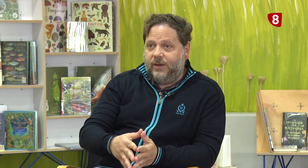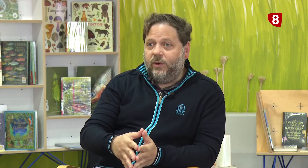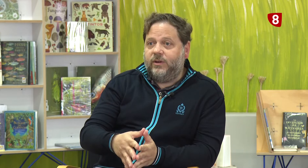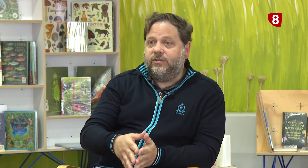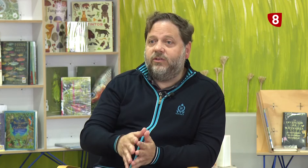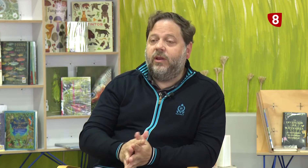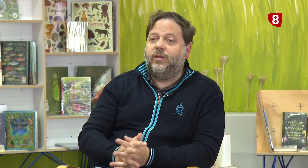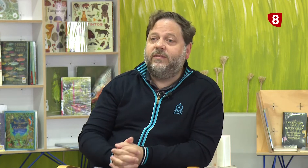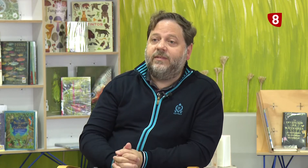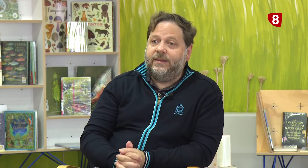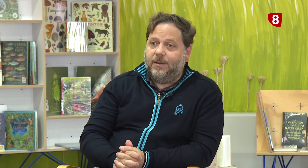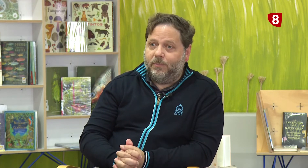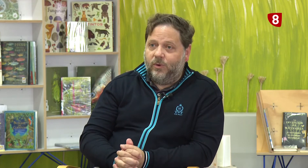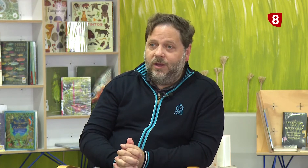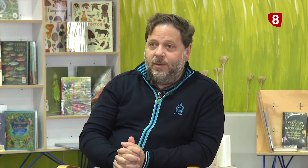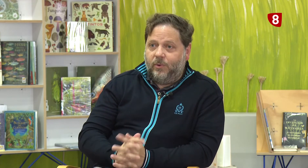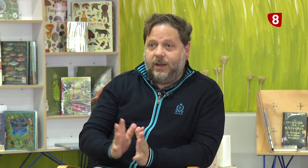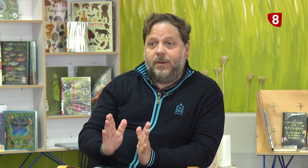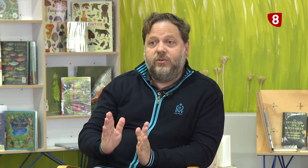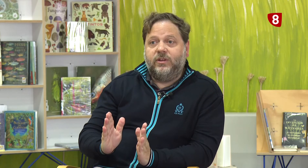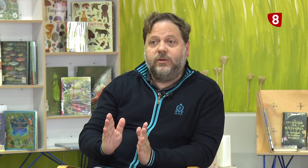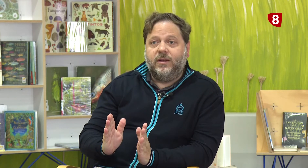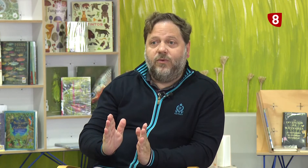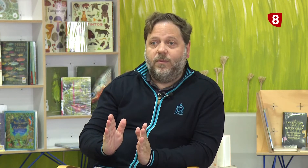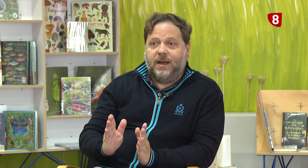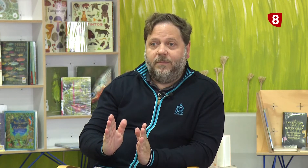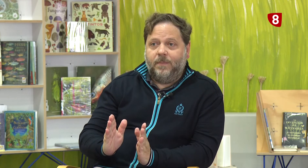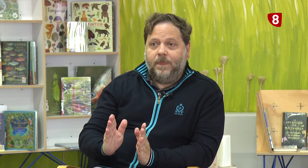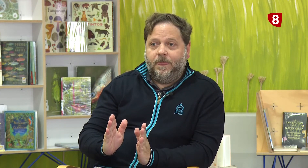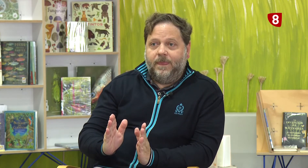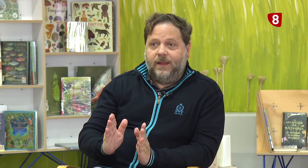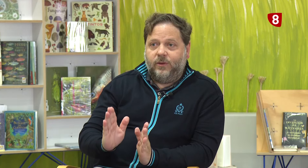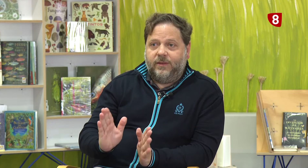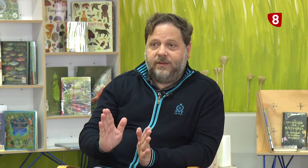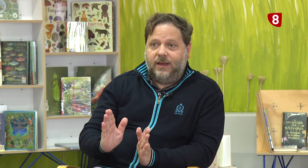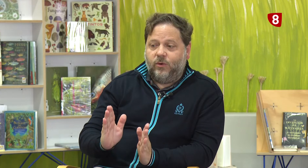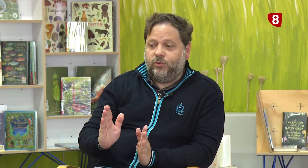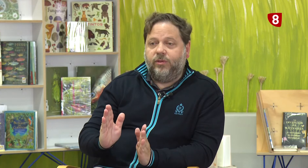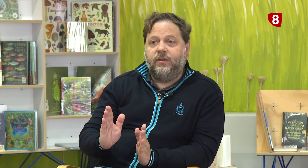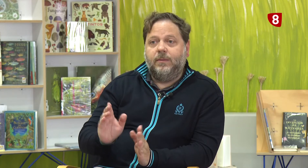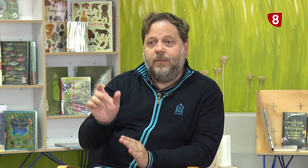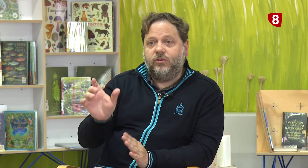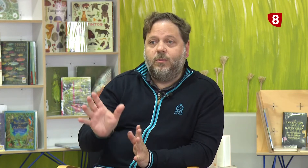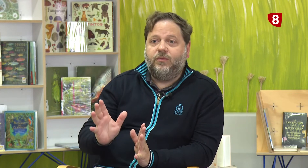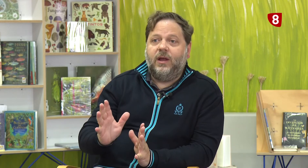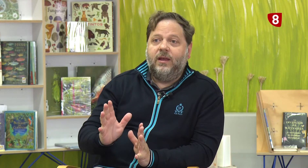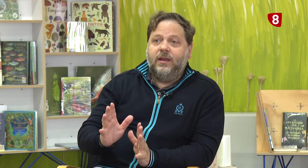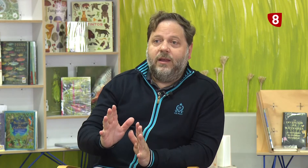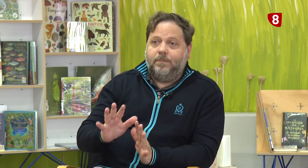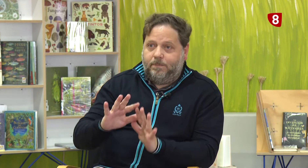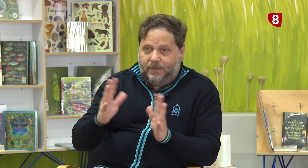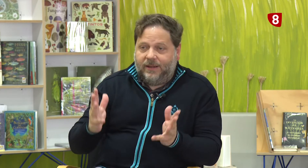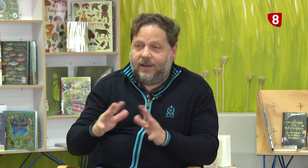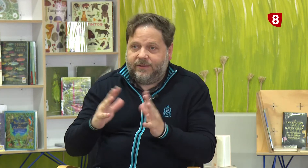la lengua sino serás oraciones es el tiempo. Porque el verbo en sí no tiene forma. Entonces, la construcción del verbo es como si fuera